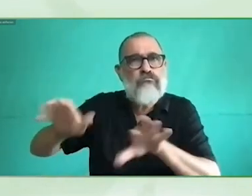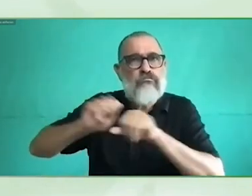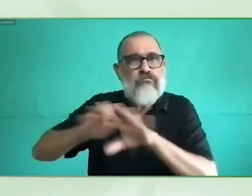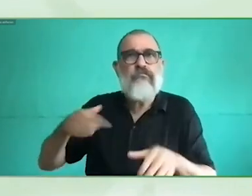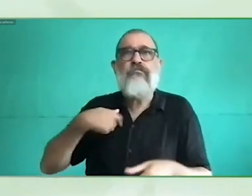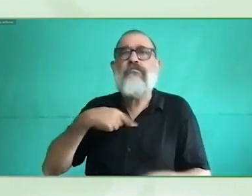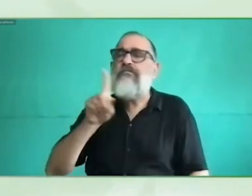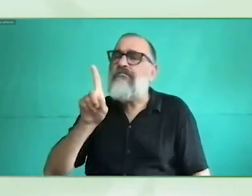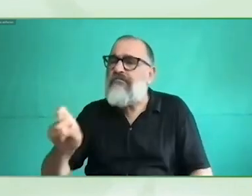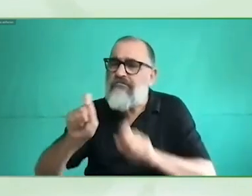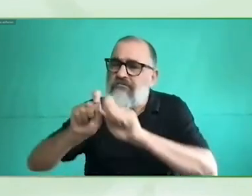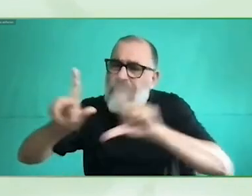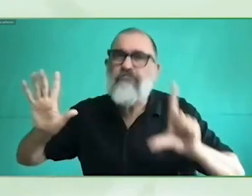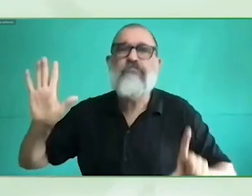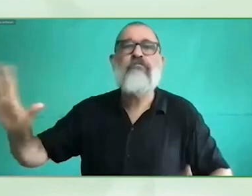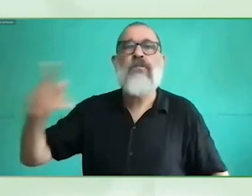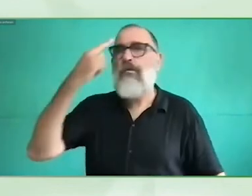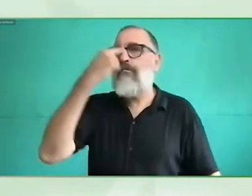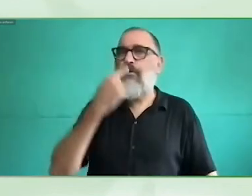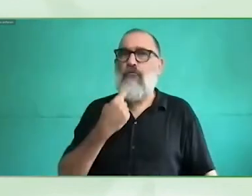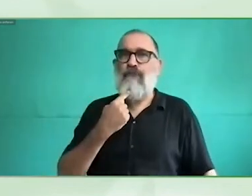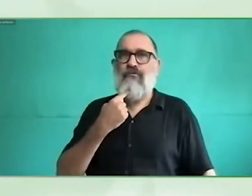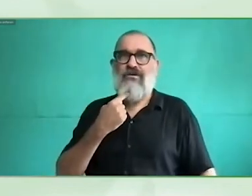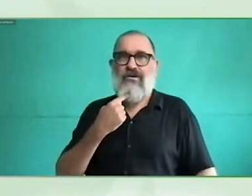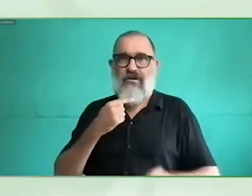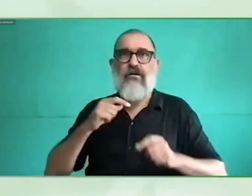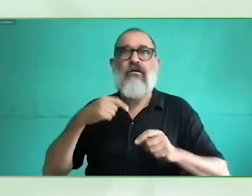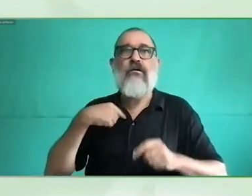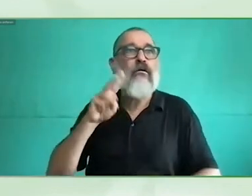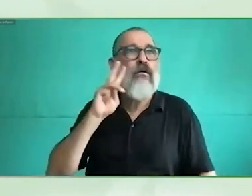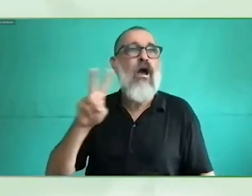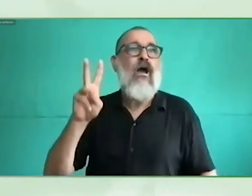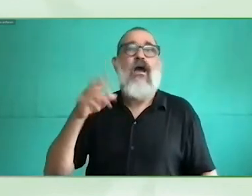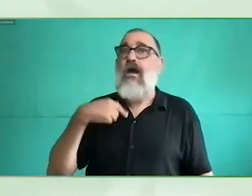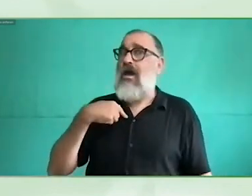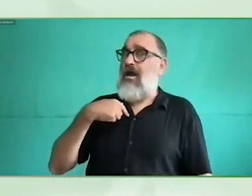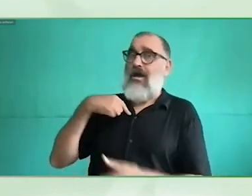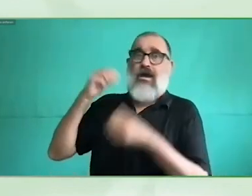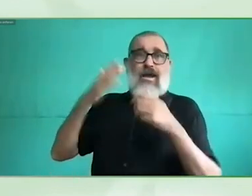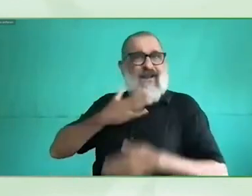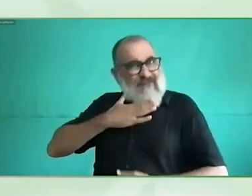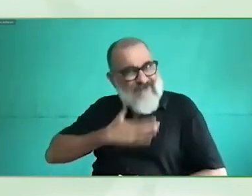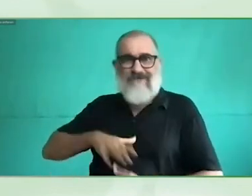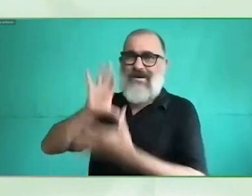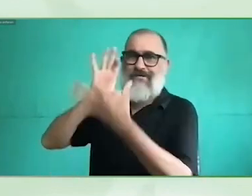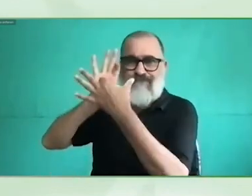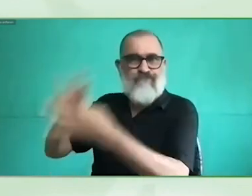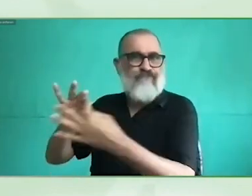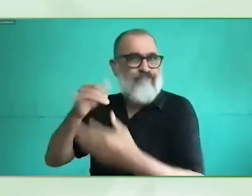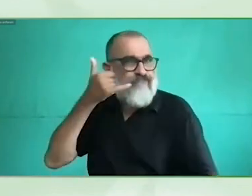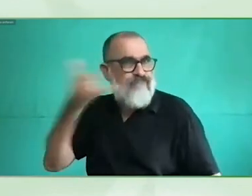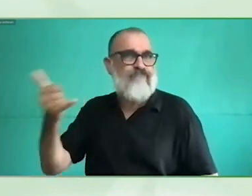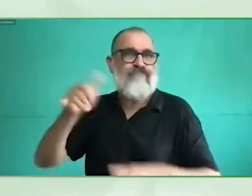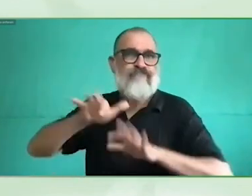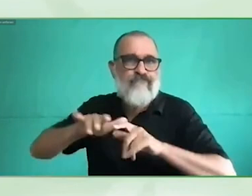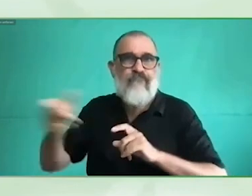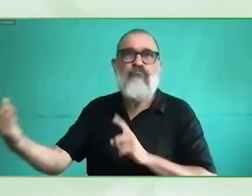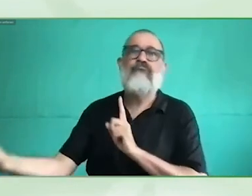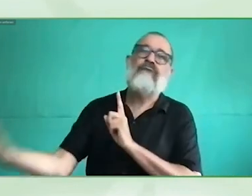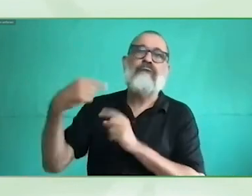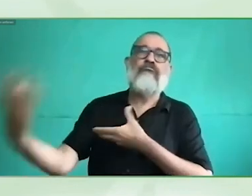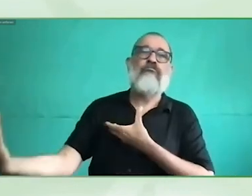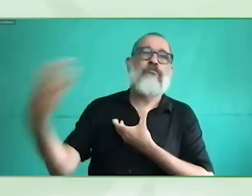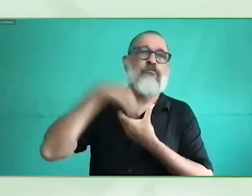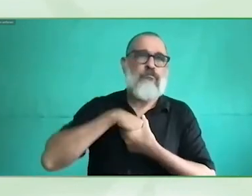creo que están de acuerdo conmigo que es la decisión correcta y si quieren seguir escuchando a esta mujer que todavía tiene muchísimo que decir